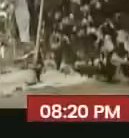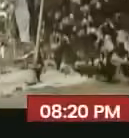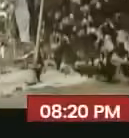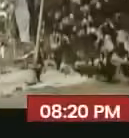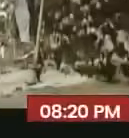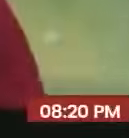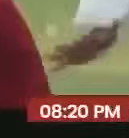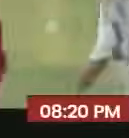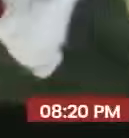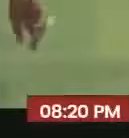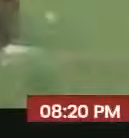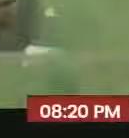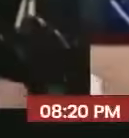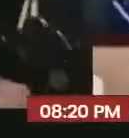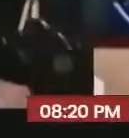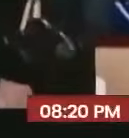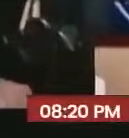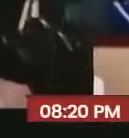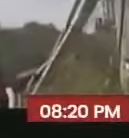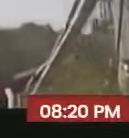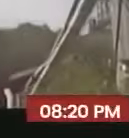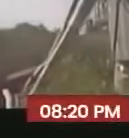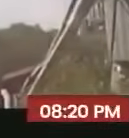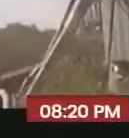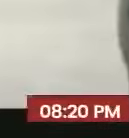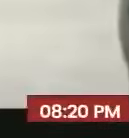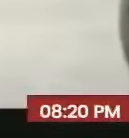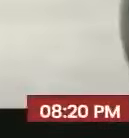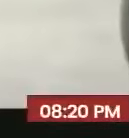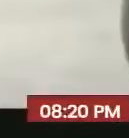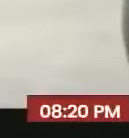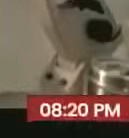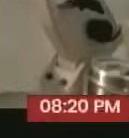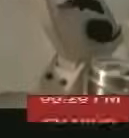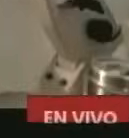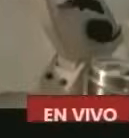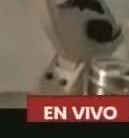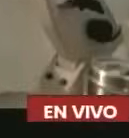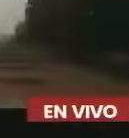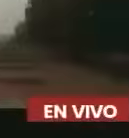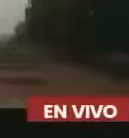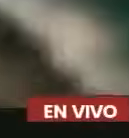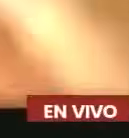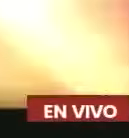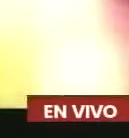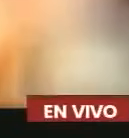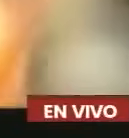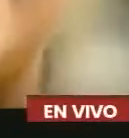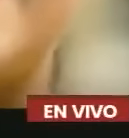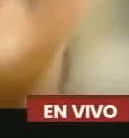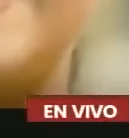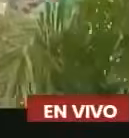popular a constituir y a construir una poderosa articulación